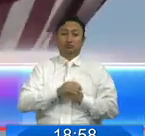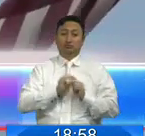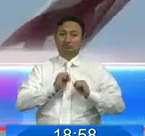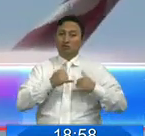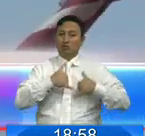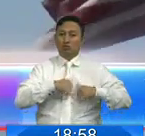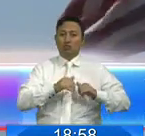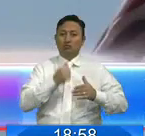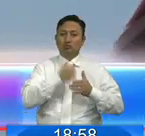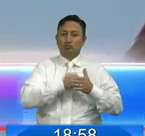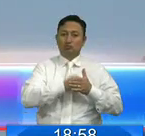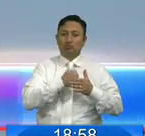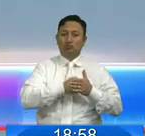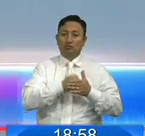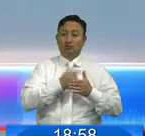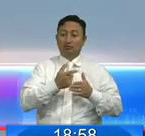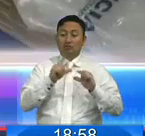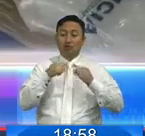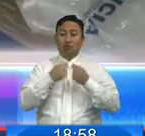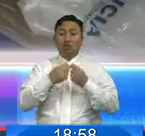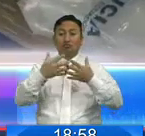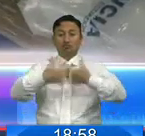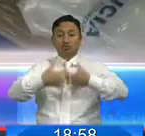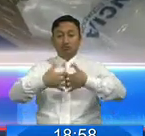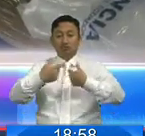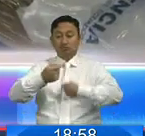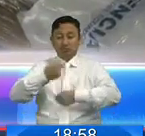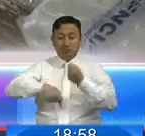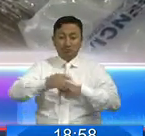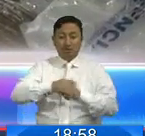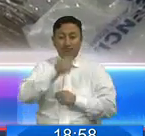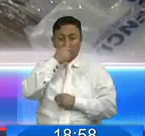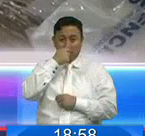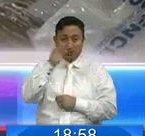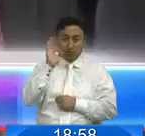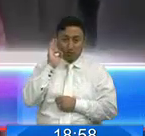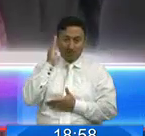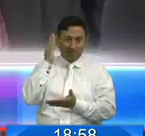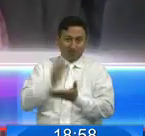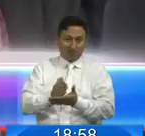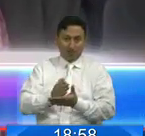continuará trabajando en la lucha contra la producción y distribución de droga.